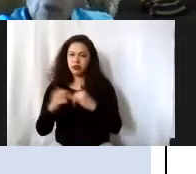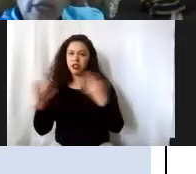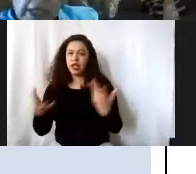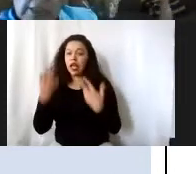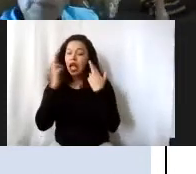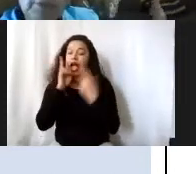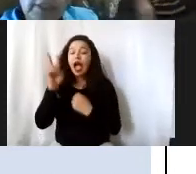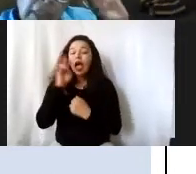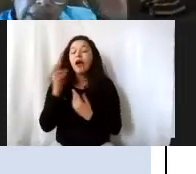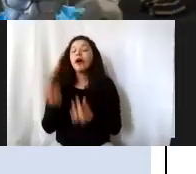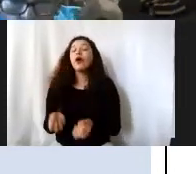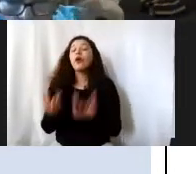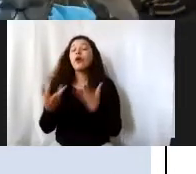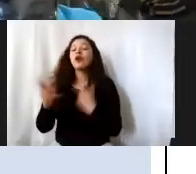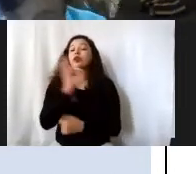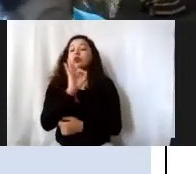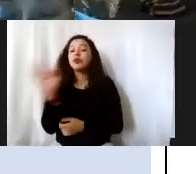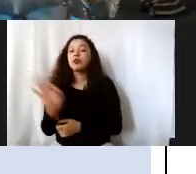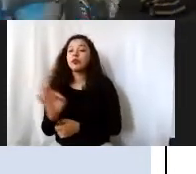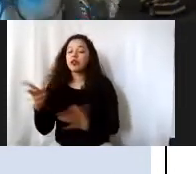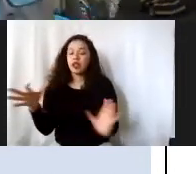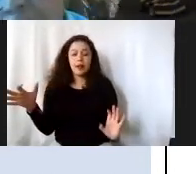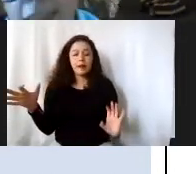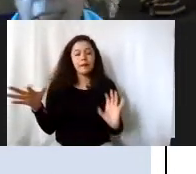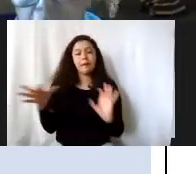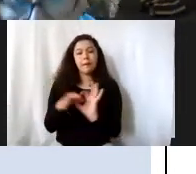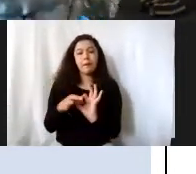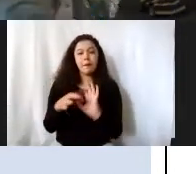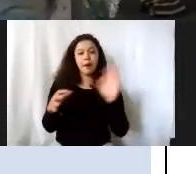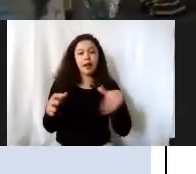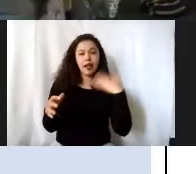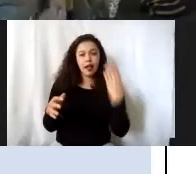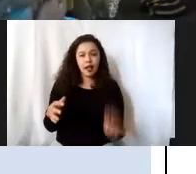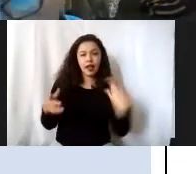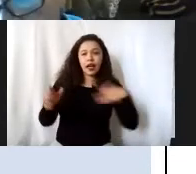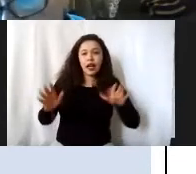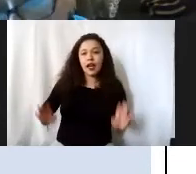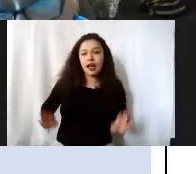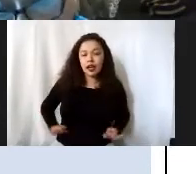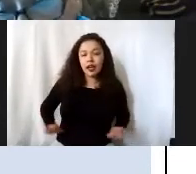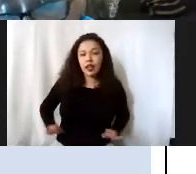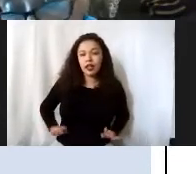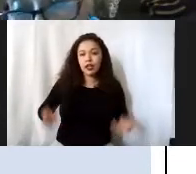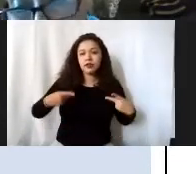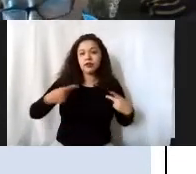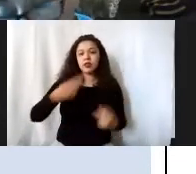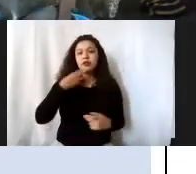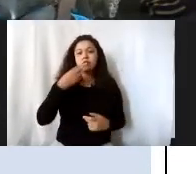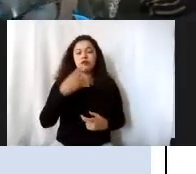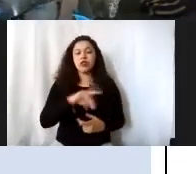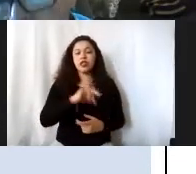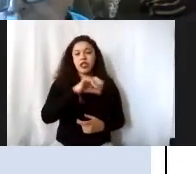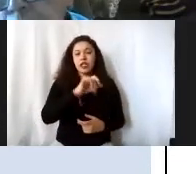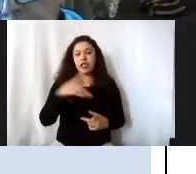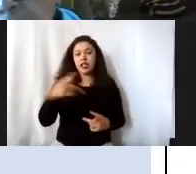tanto estos porcentajes corresponden a las características de los usuarios de INER,